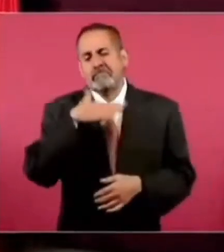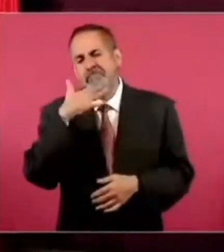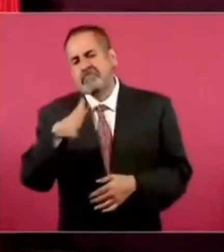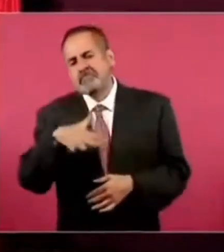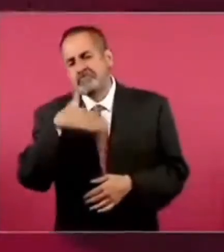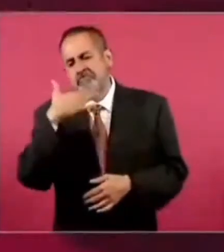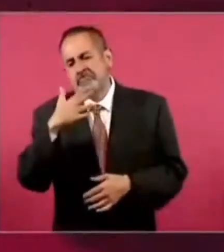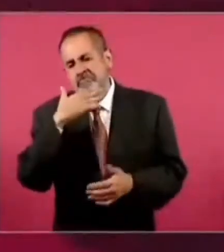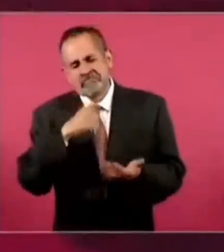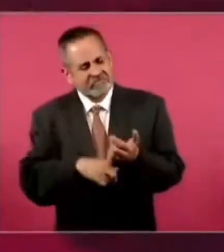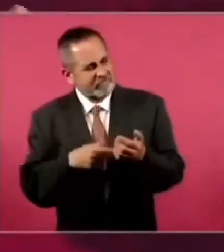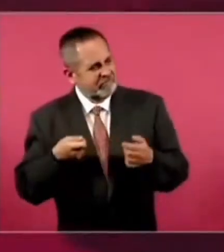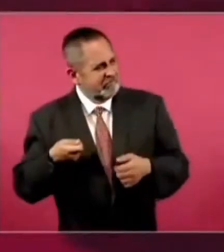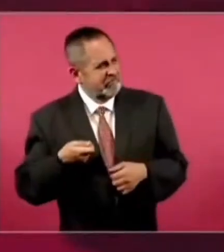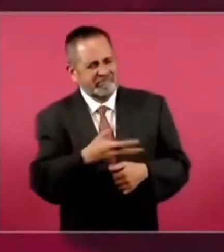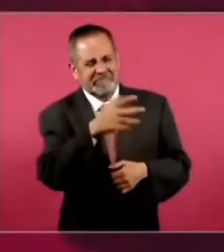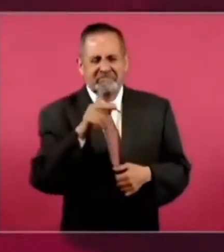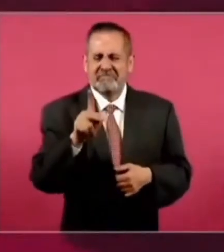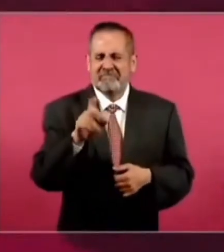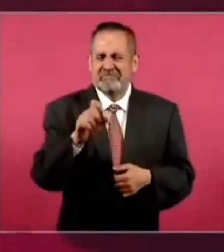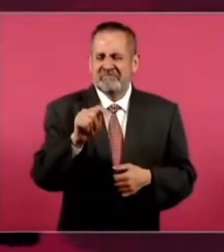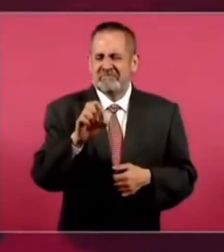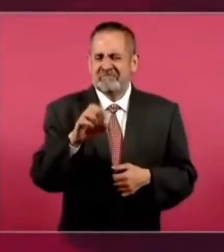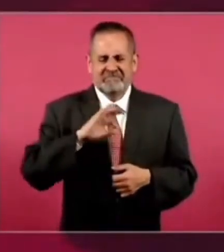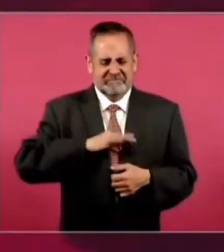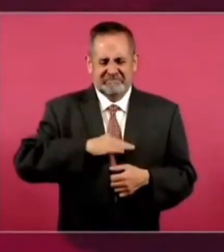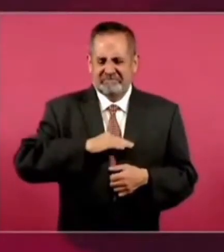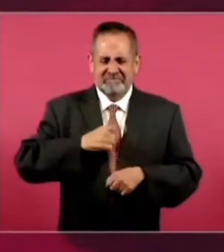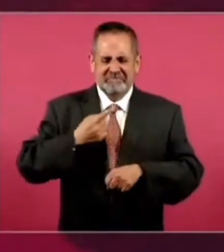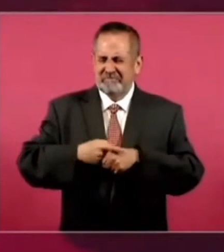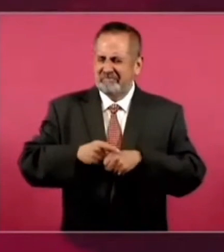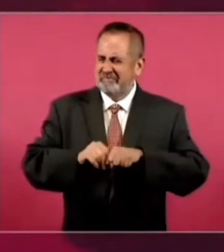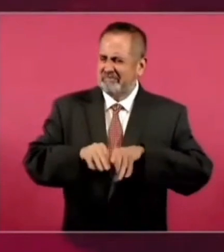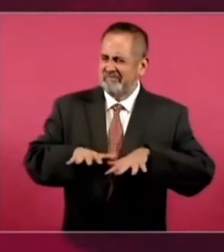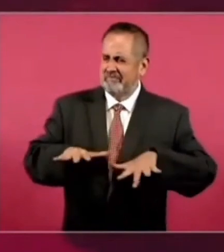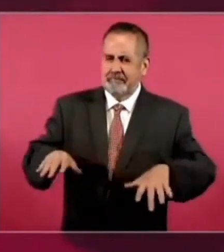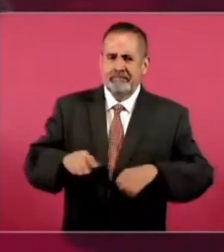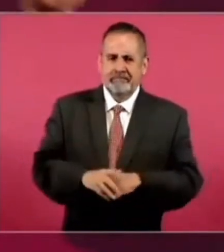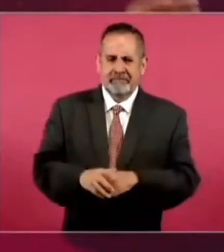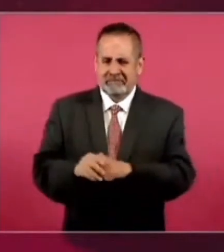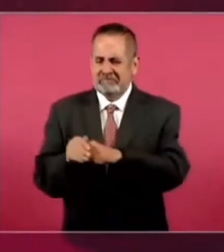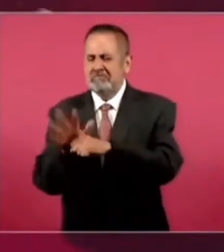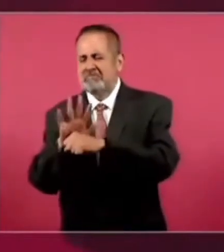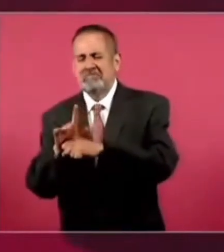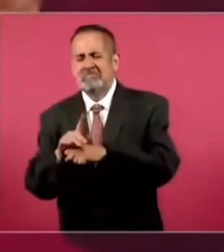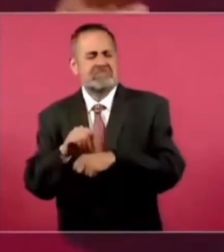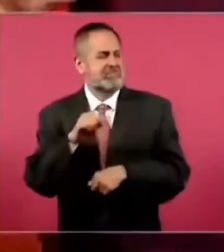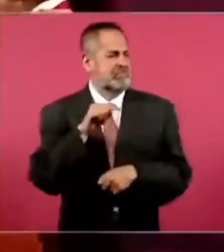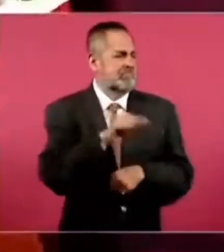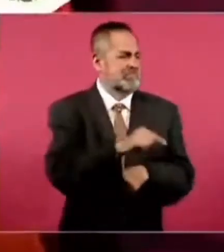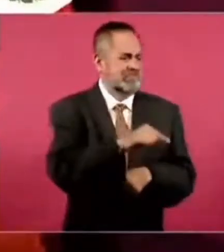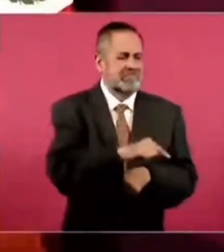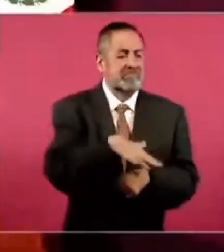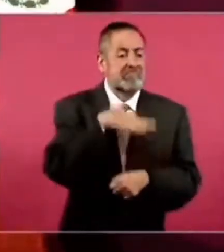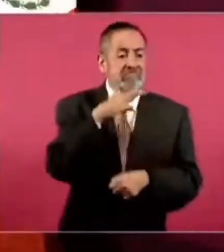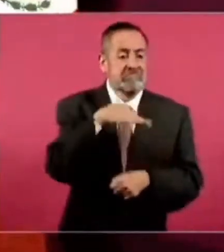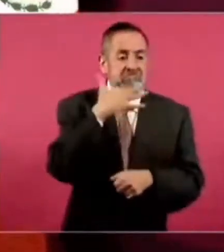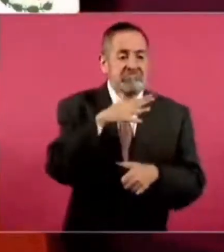la peste de la corrupción, la pandemia más terrible.